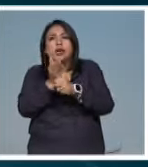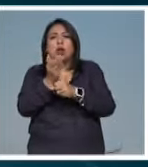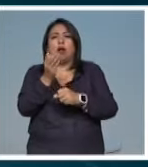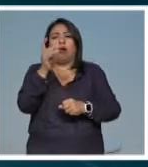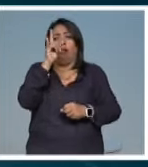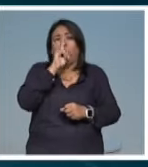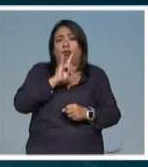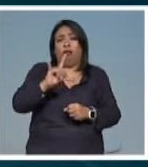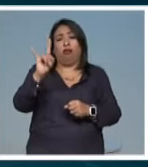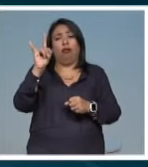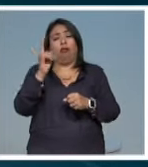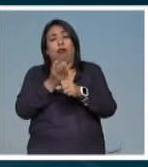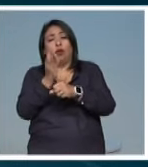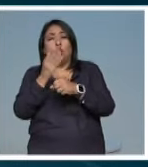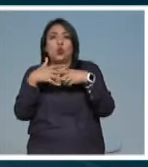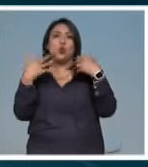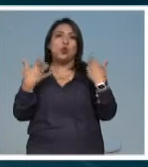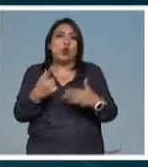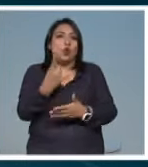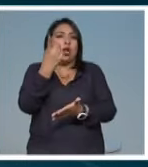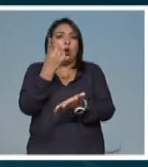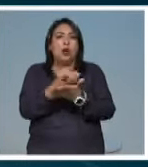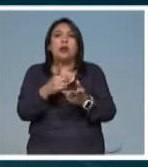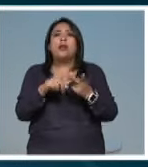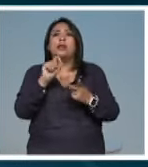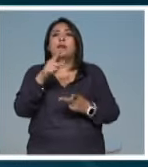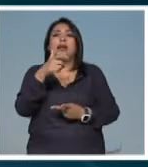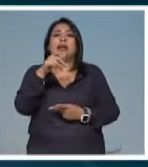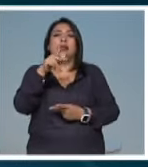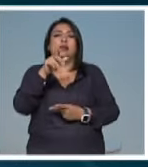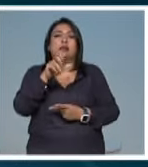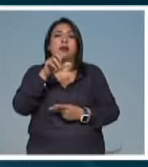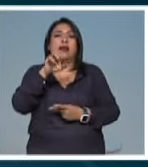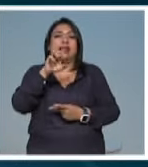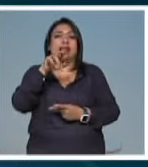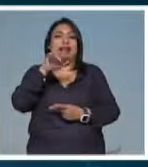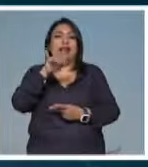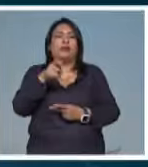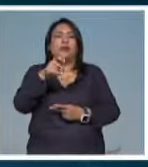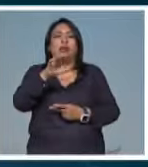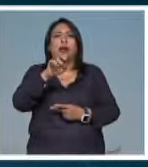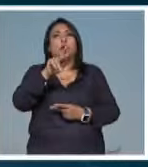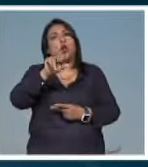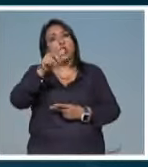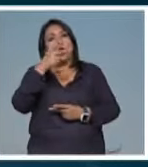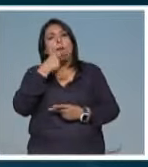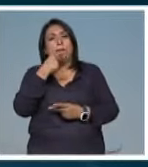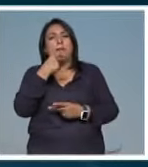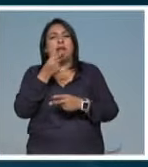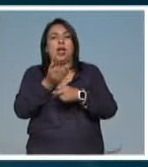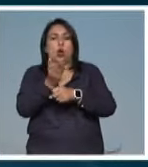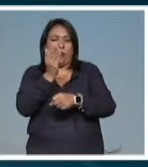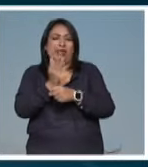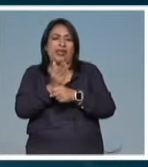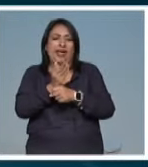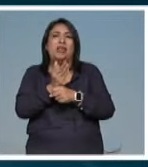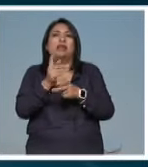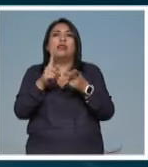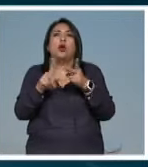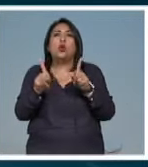galán cómico inigualable. Y también está Gaspar Enaine Capulina, otro comediante también